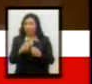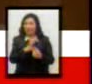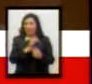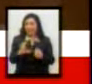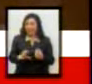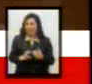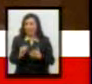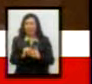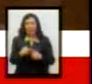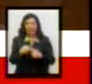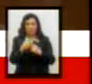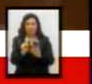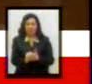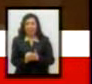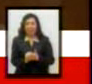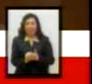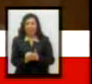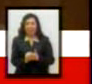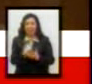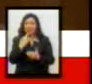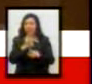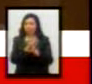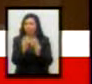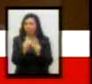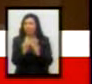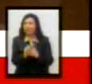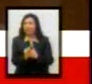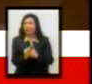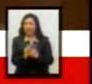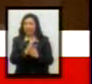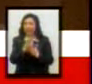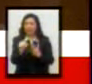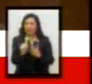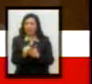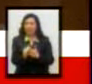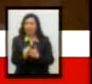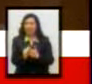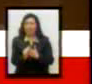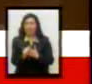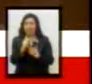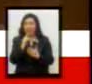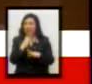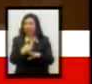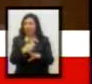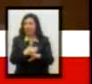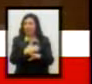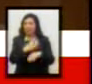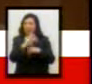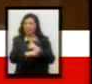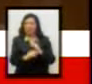Estado, especialmente en la reducción de estas brechas de género y obviamente en el desarrollo del